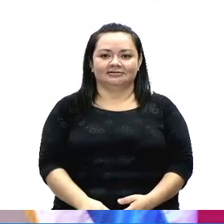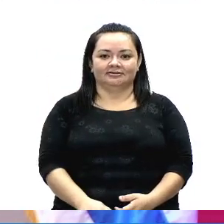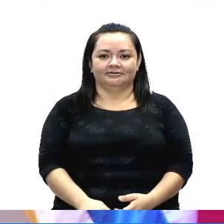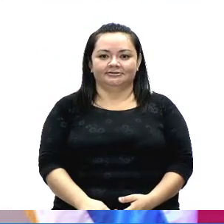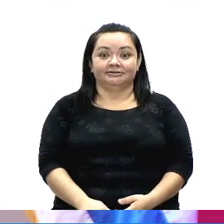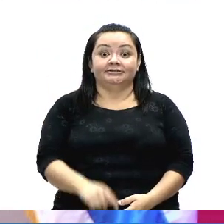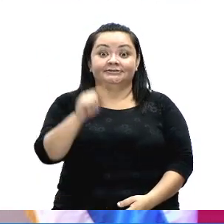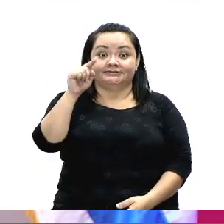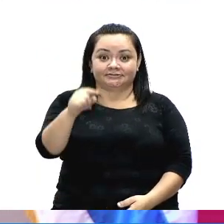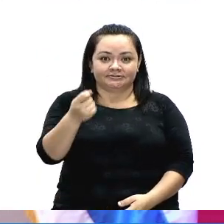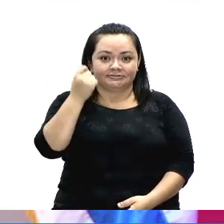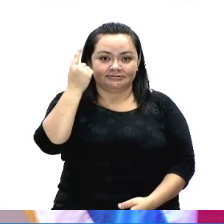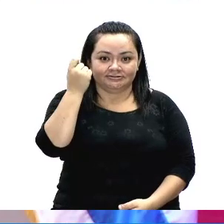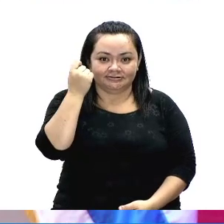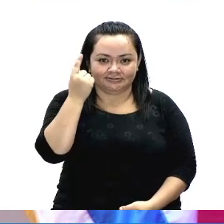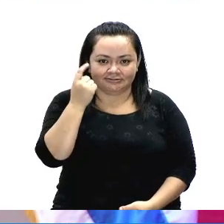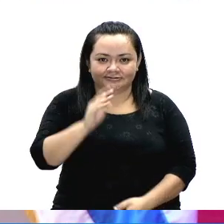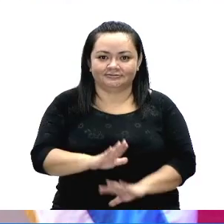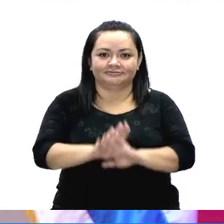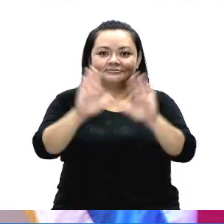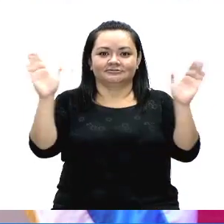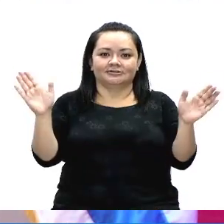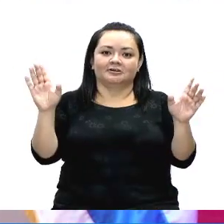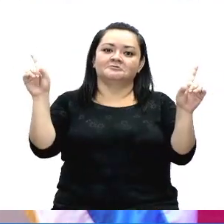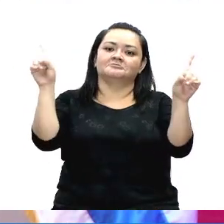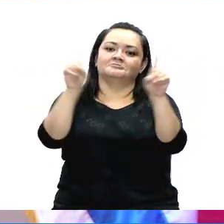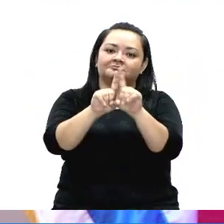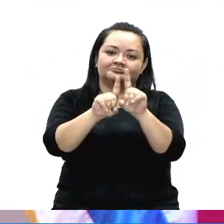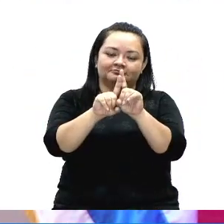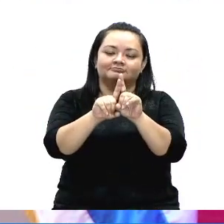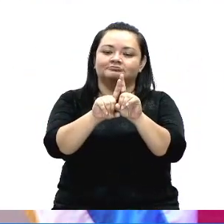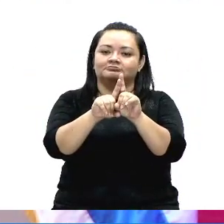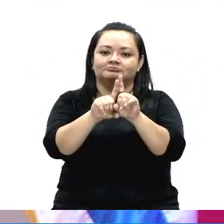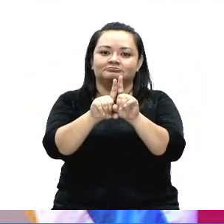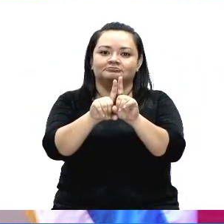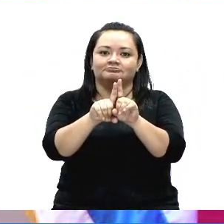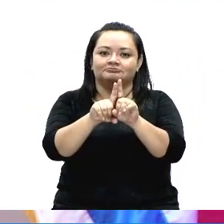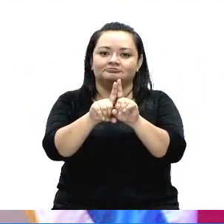para que te des cuenta que jesús y tu nada más